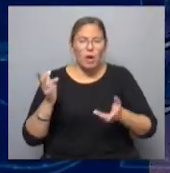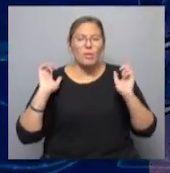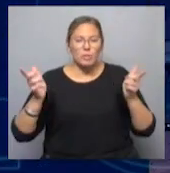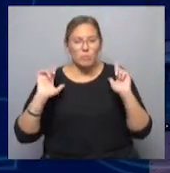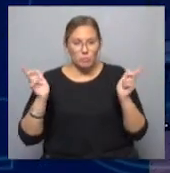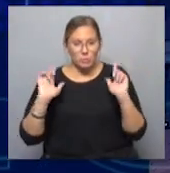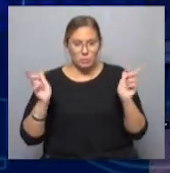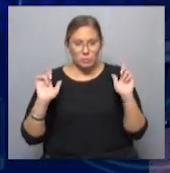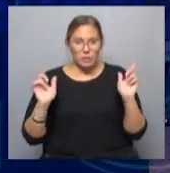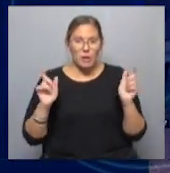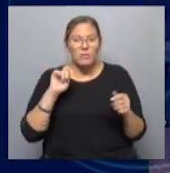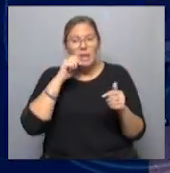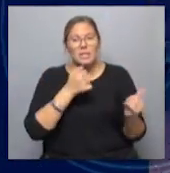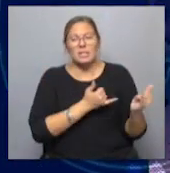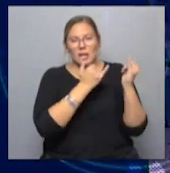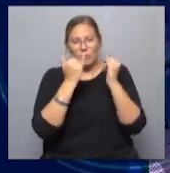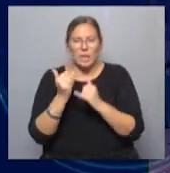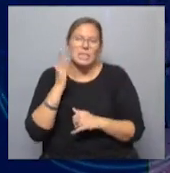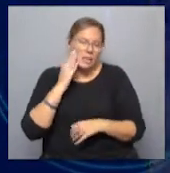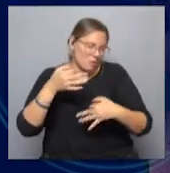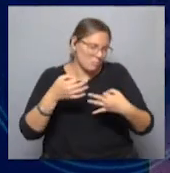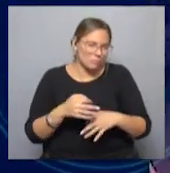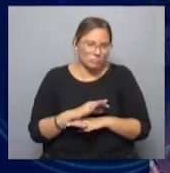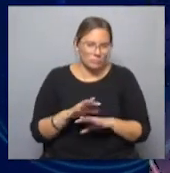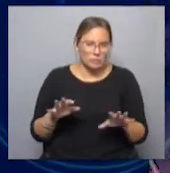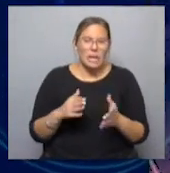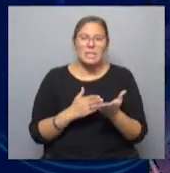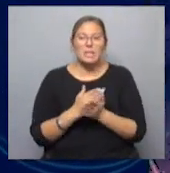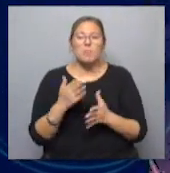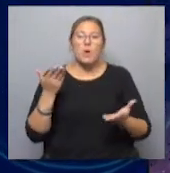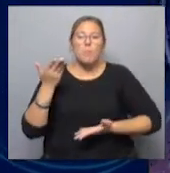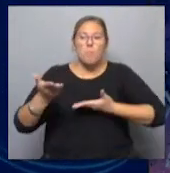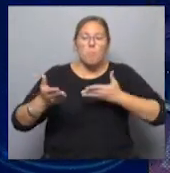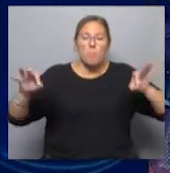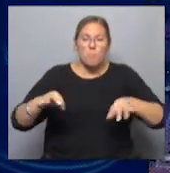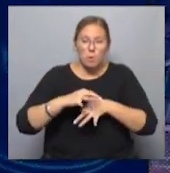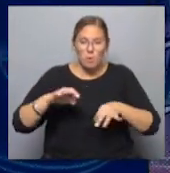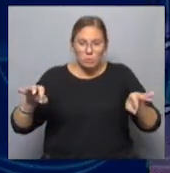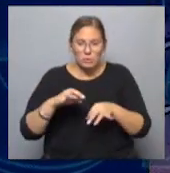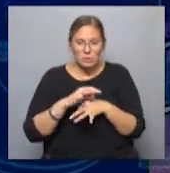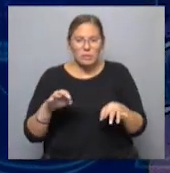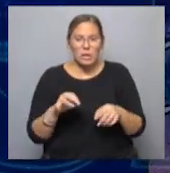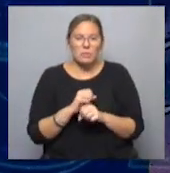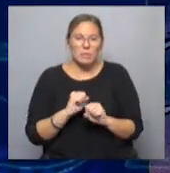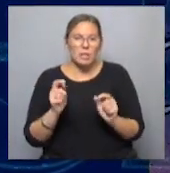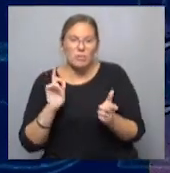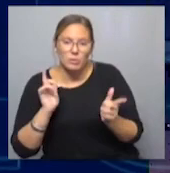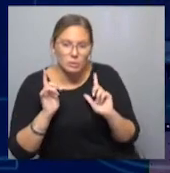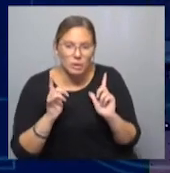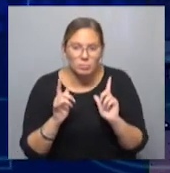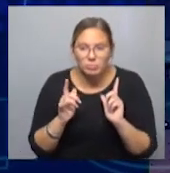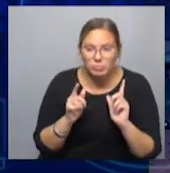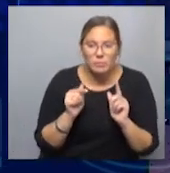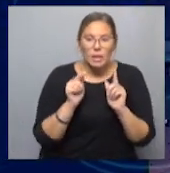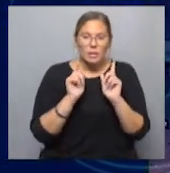disfrutar una linda jornada que sabemos que va a ser así, porque siempre que haya música seguramente va a ser para pasar bien. Y bueno,